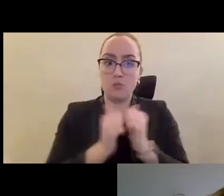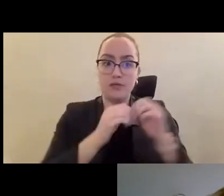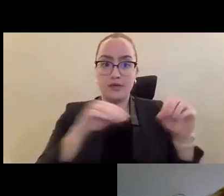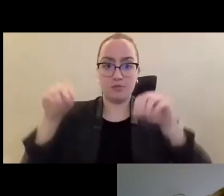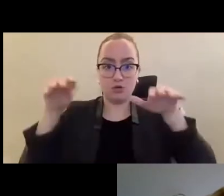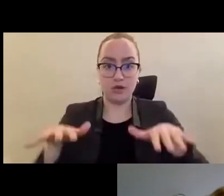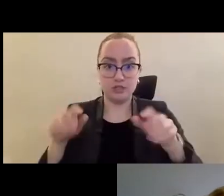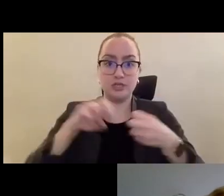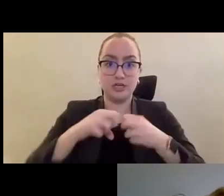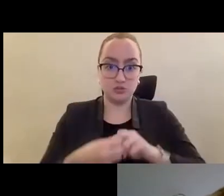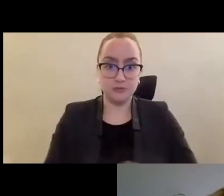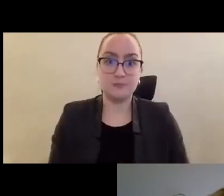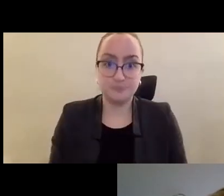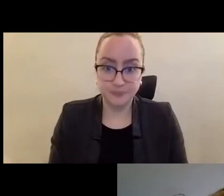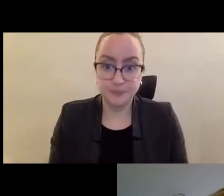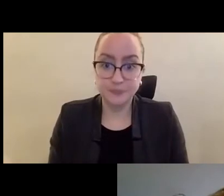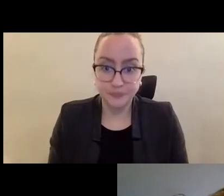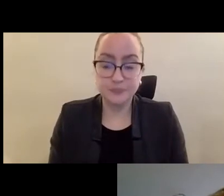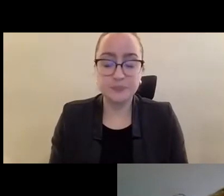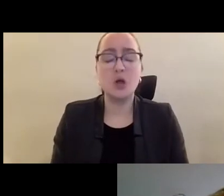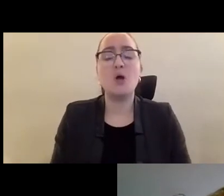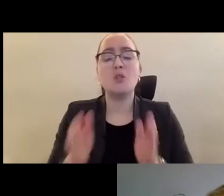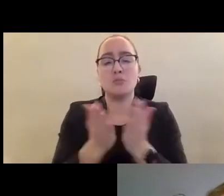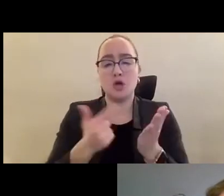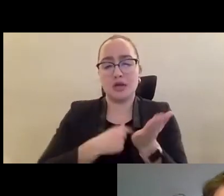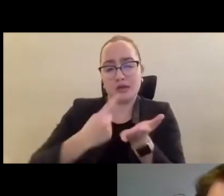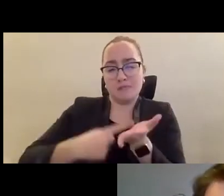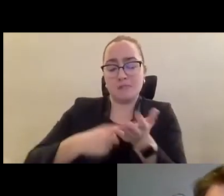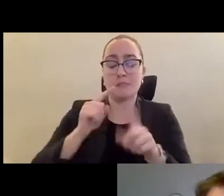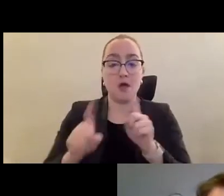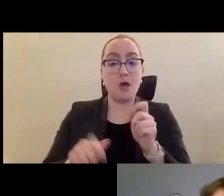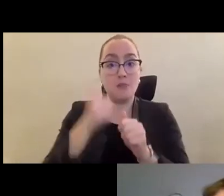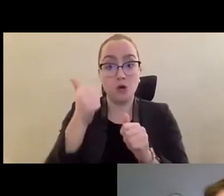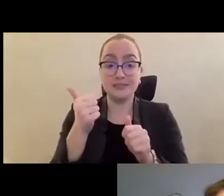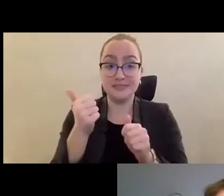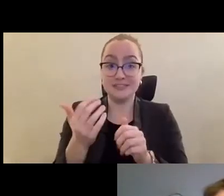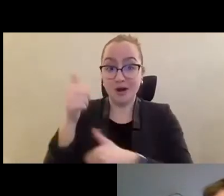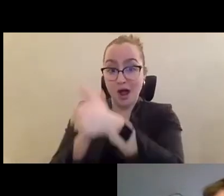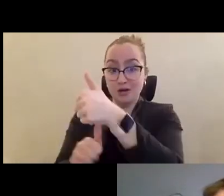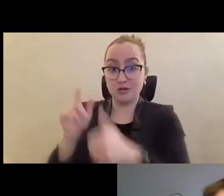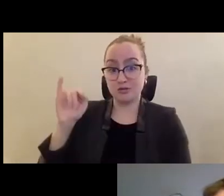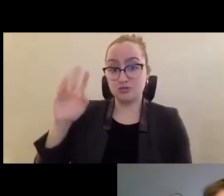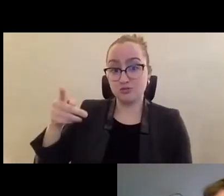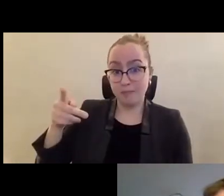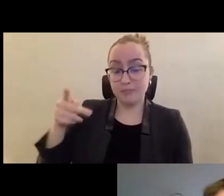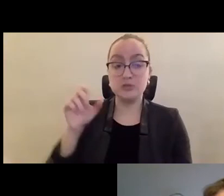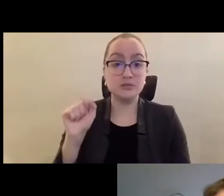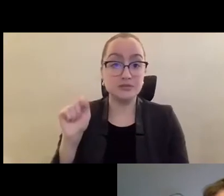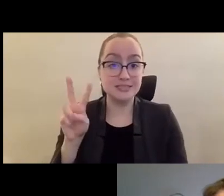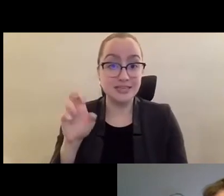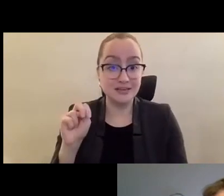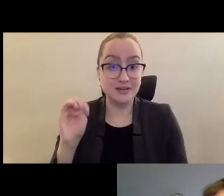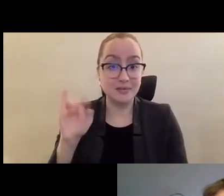mucho poder. Yo hablo en el libro sobre que el hecho de que muchos de las personas en